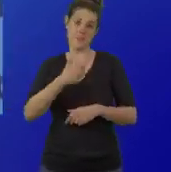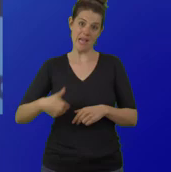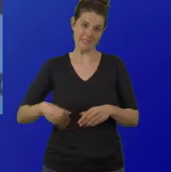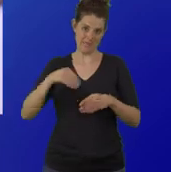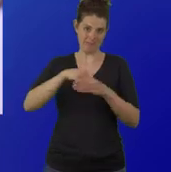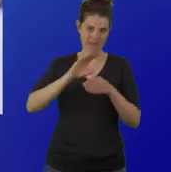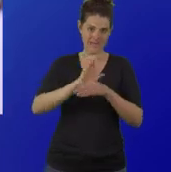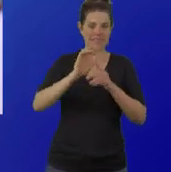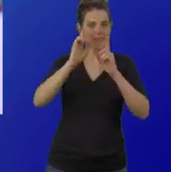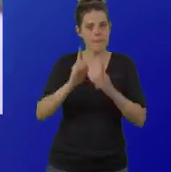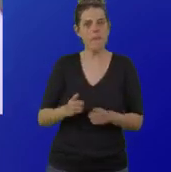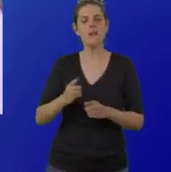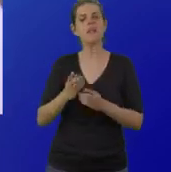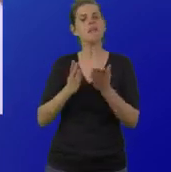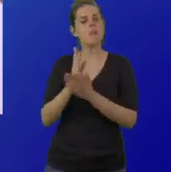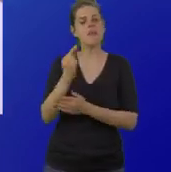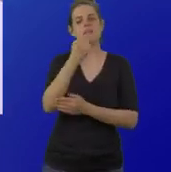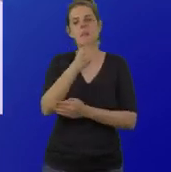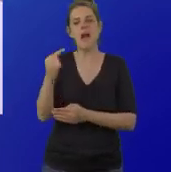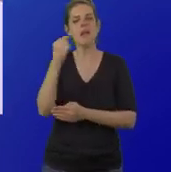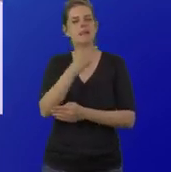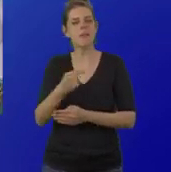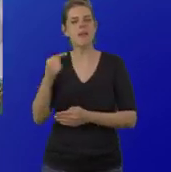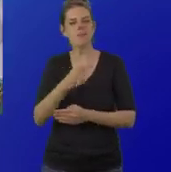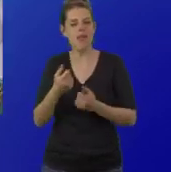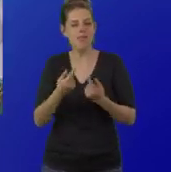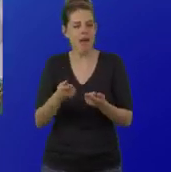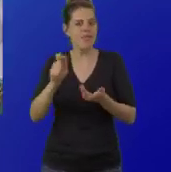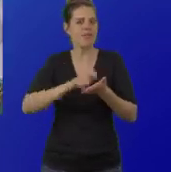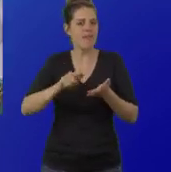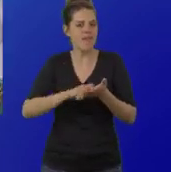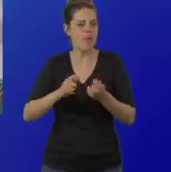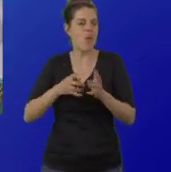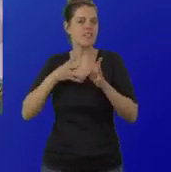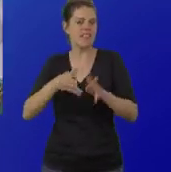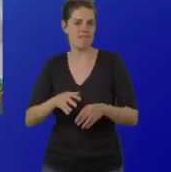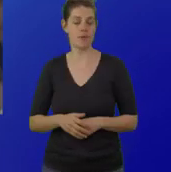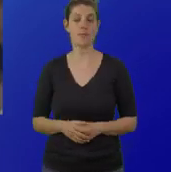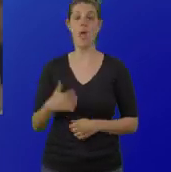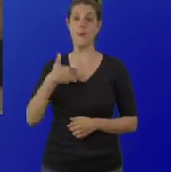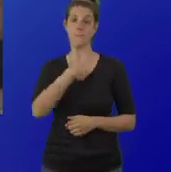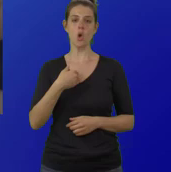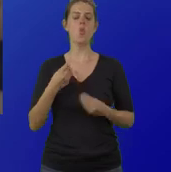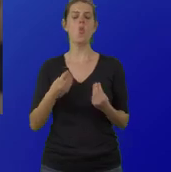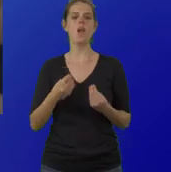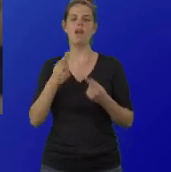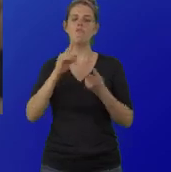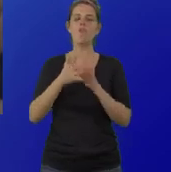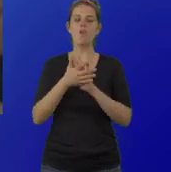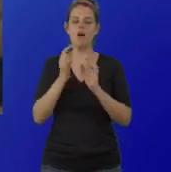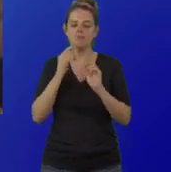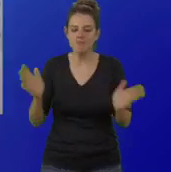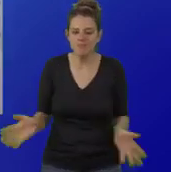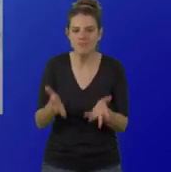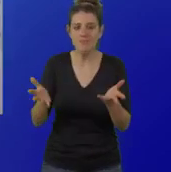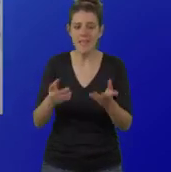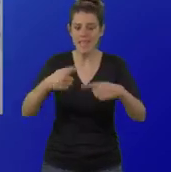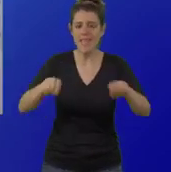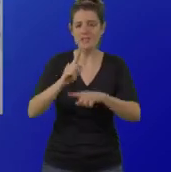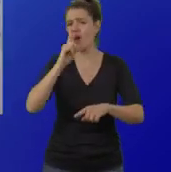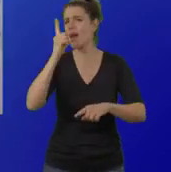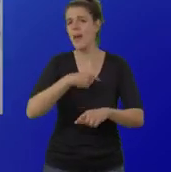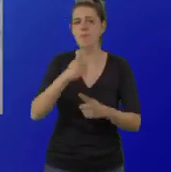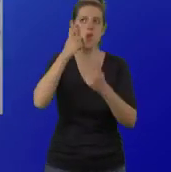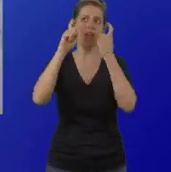ponerle semana a semana nuevos desafíos. Mi rol era de facilitadora, de motivadora. Después ellos enseguida tenían